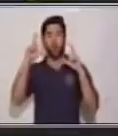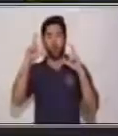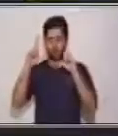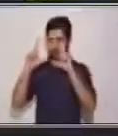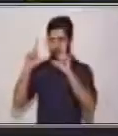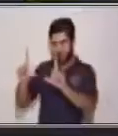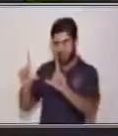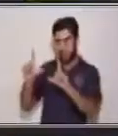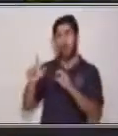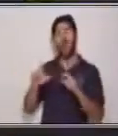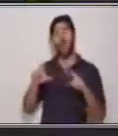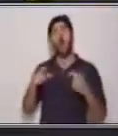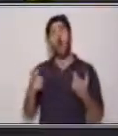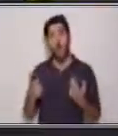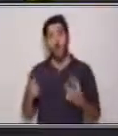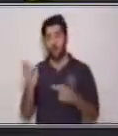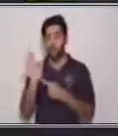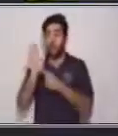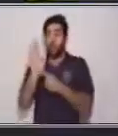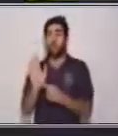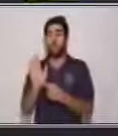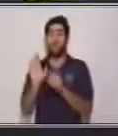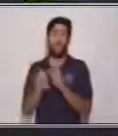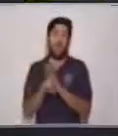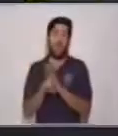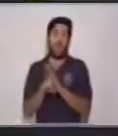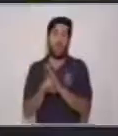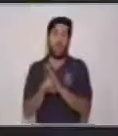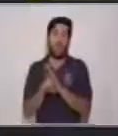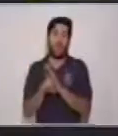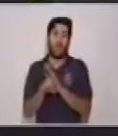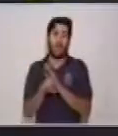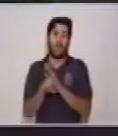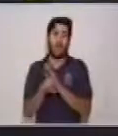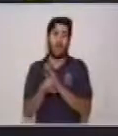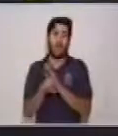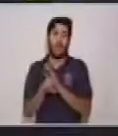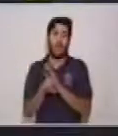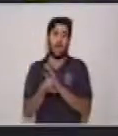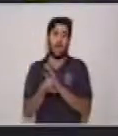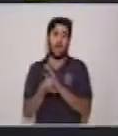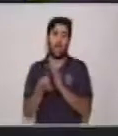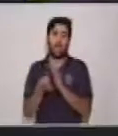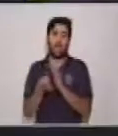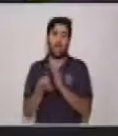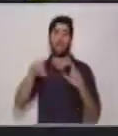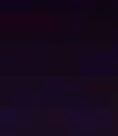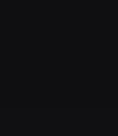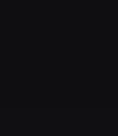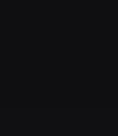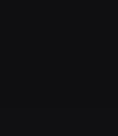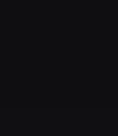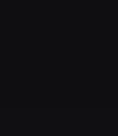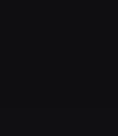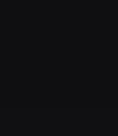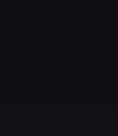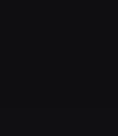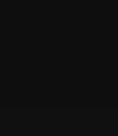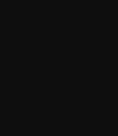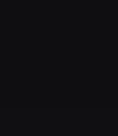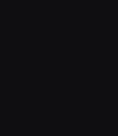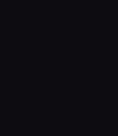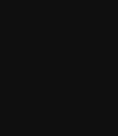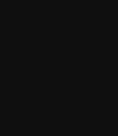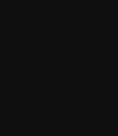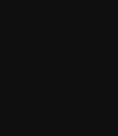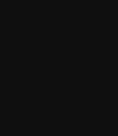la receta cómo quedaría el platillo. Es importante siempre en las recetas